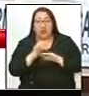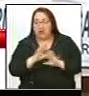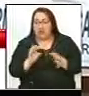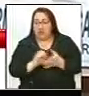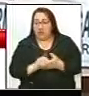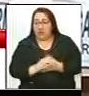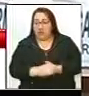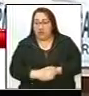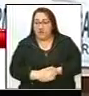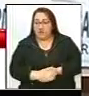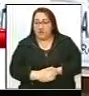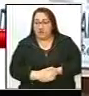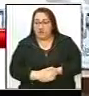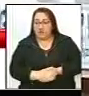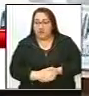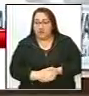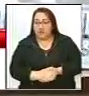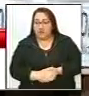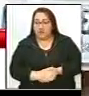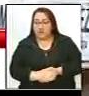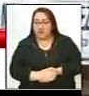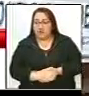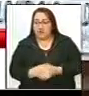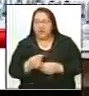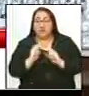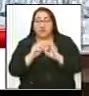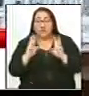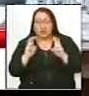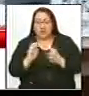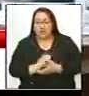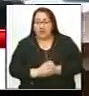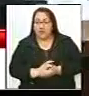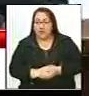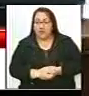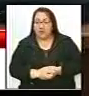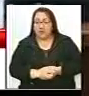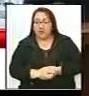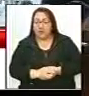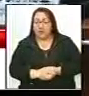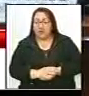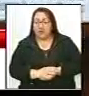pero solamente para aclarar el tema total de